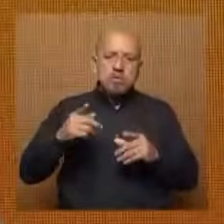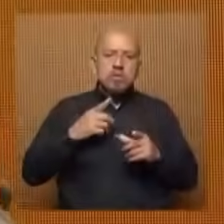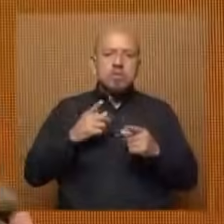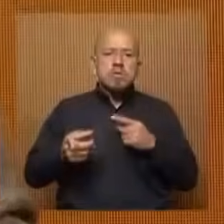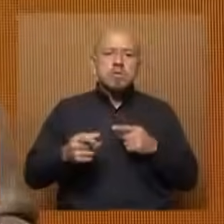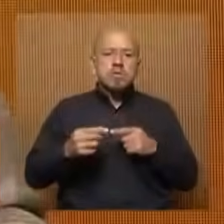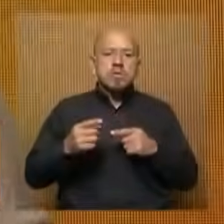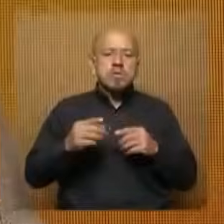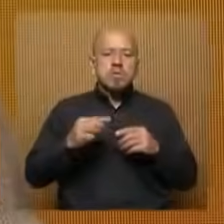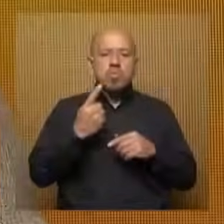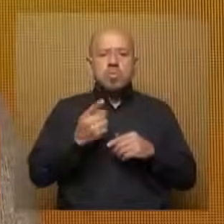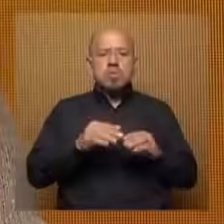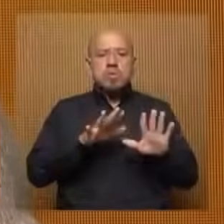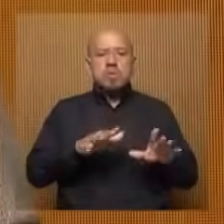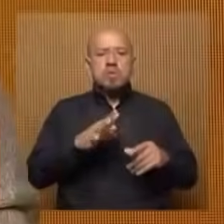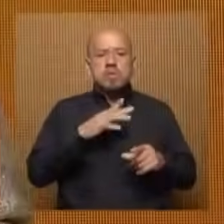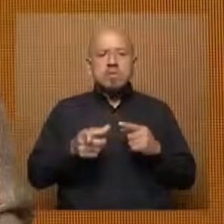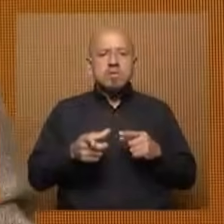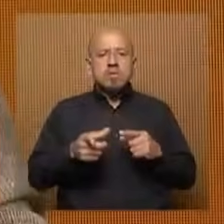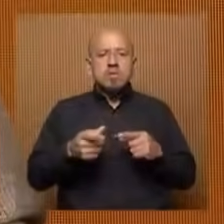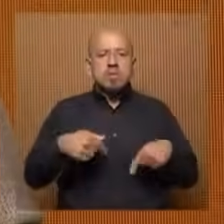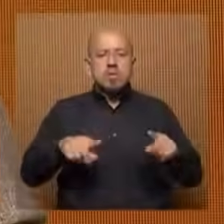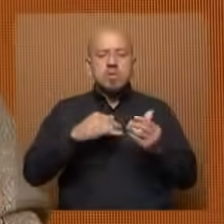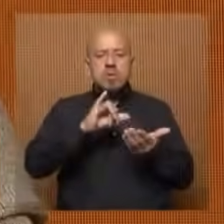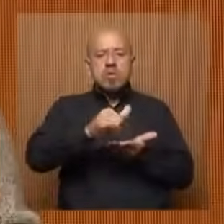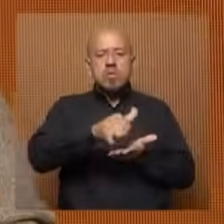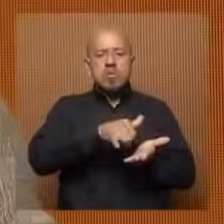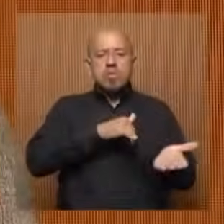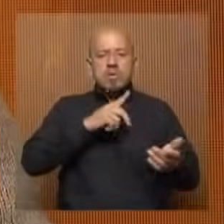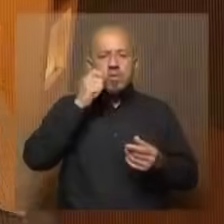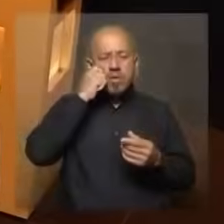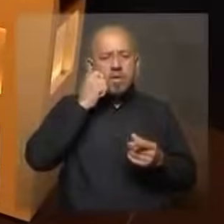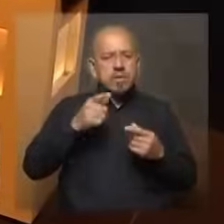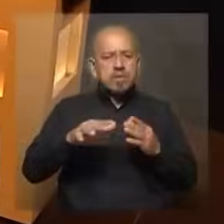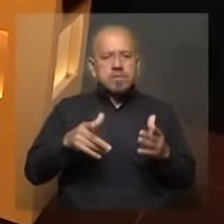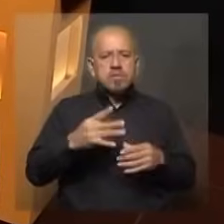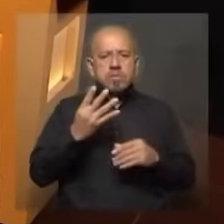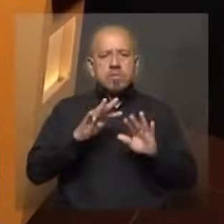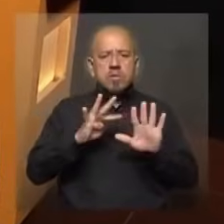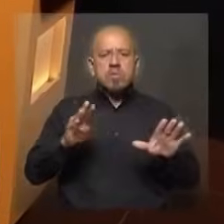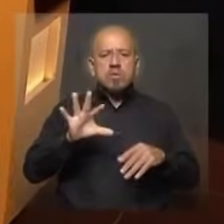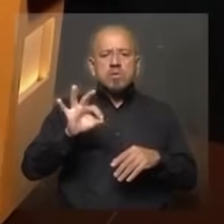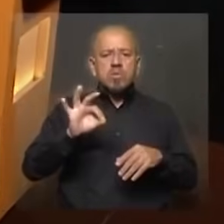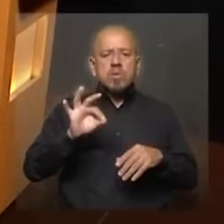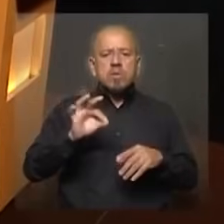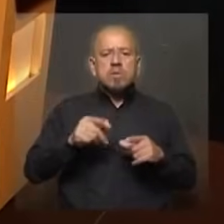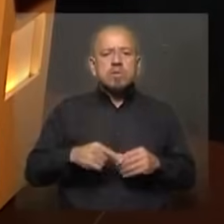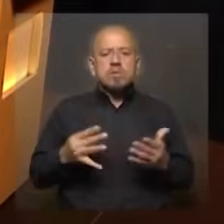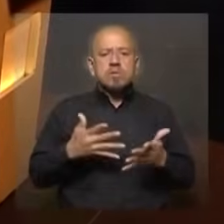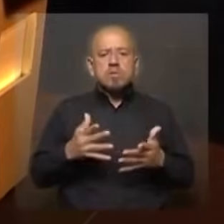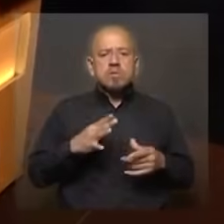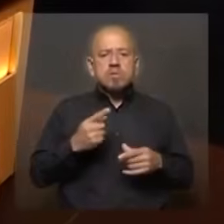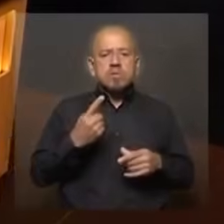una de cada 10, había una performance, que los promedios de edad era 49, 40. 50, 60, y ahora